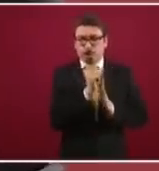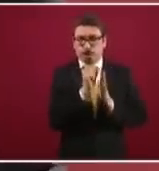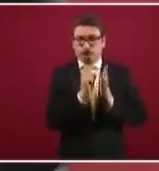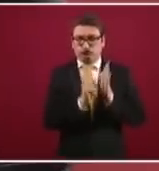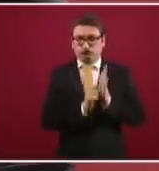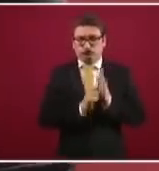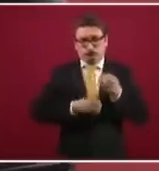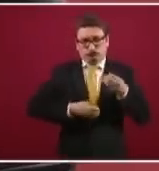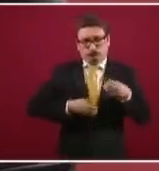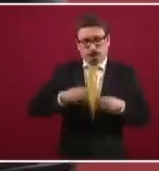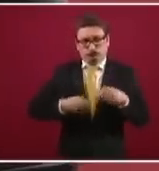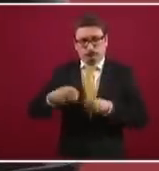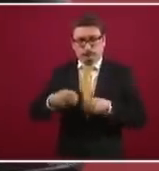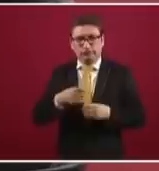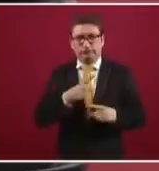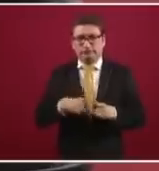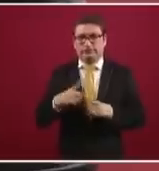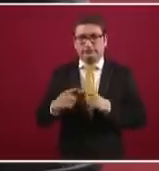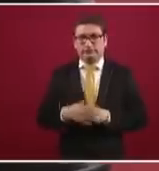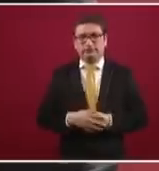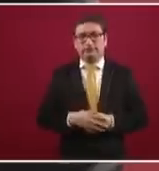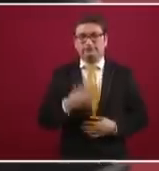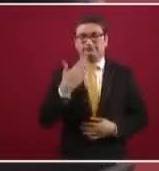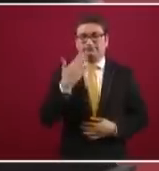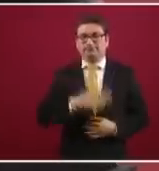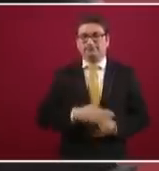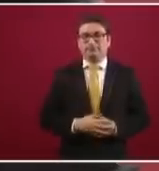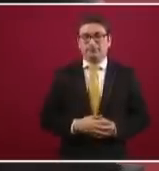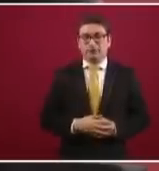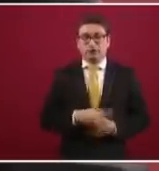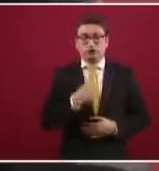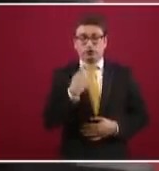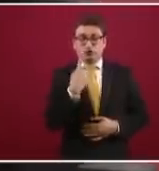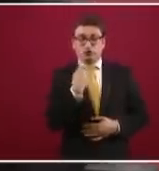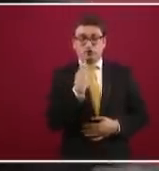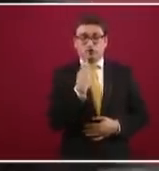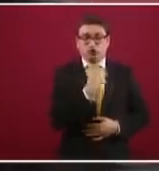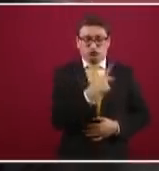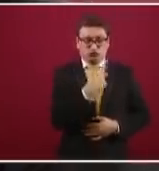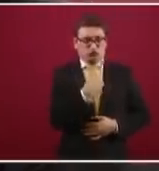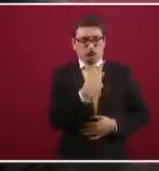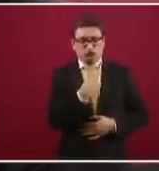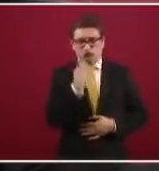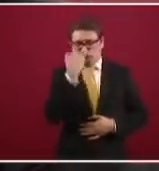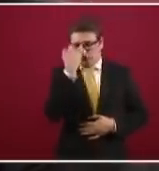judicial, la independencia de su sistema judicial.